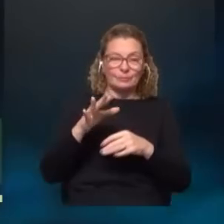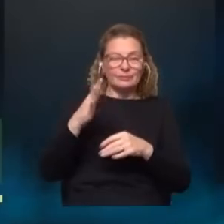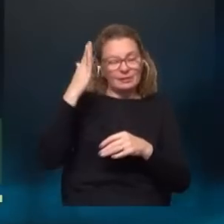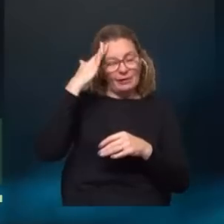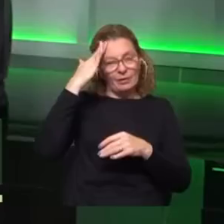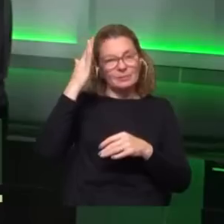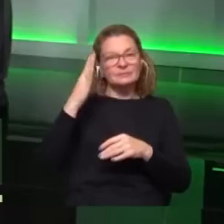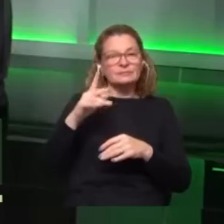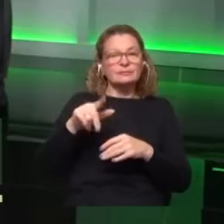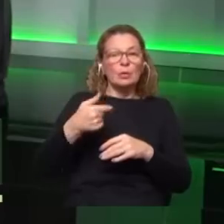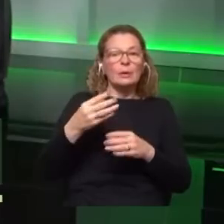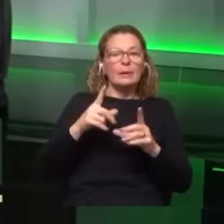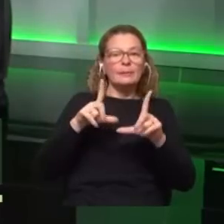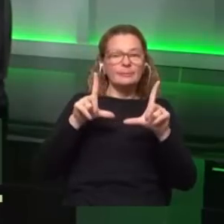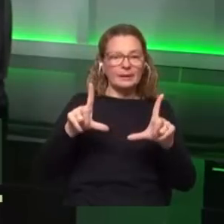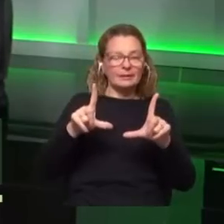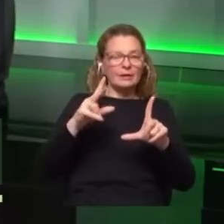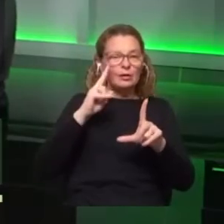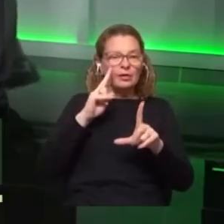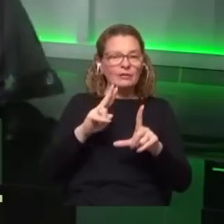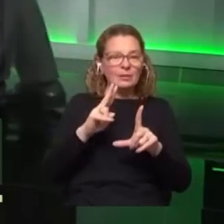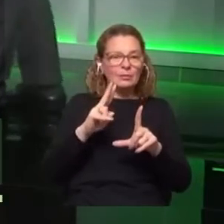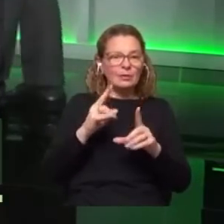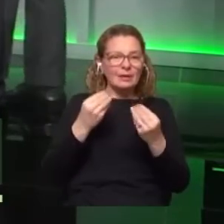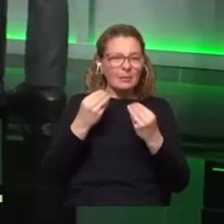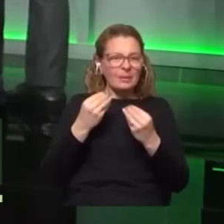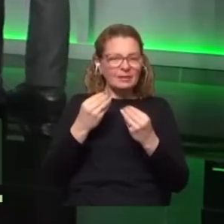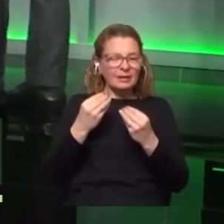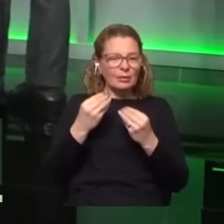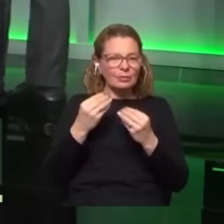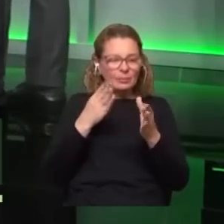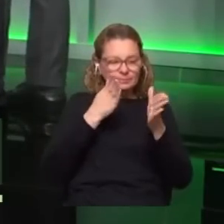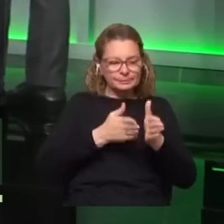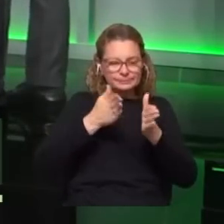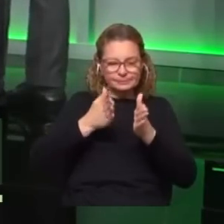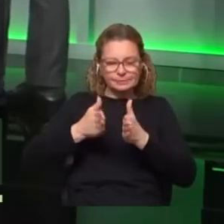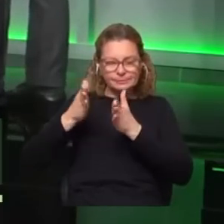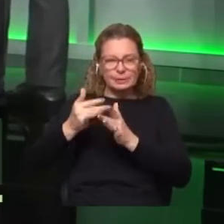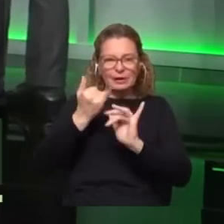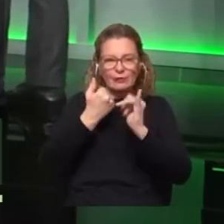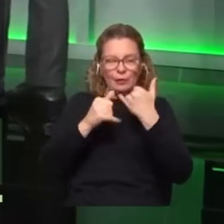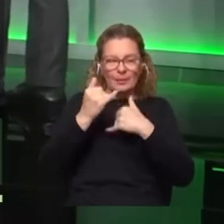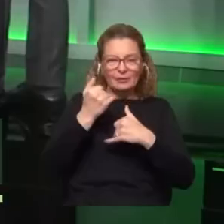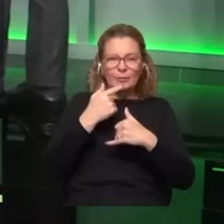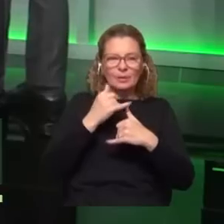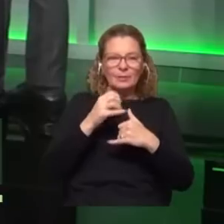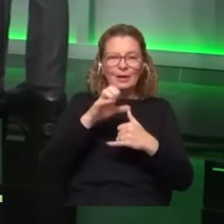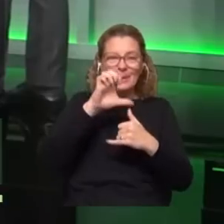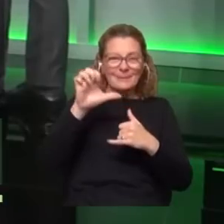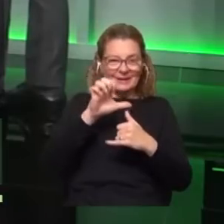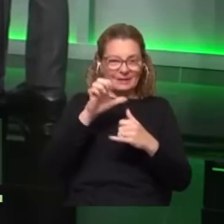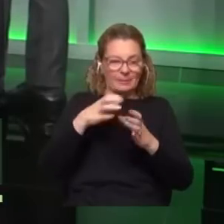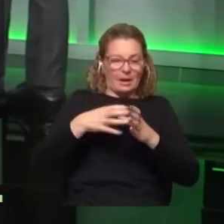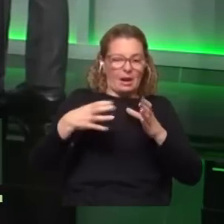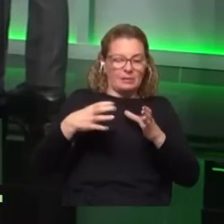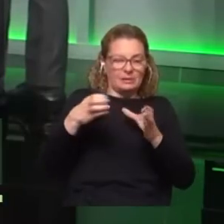Sí vamos una más y lo que ahora tenemos es Qué pasa cuando segmentamos la información por el tamaño de la empresa y lo que